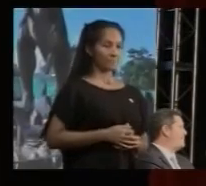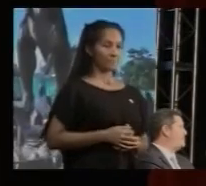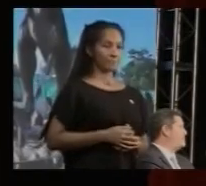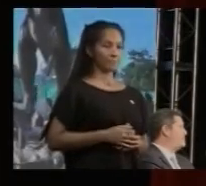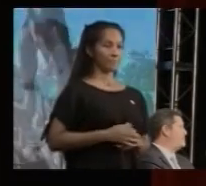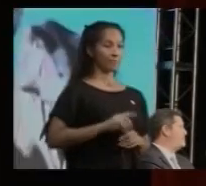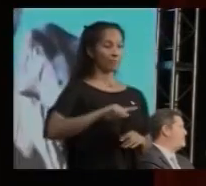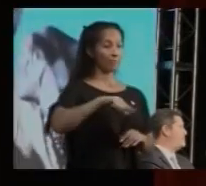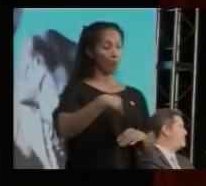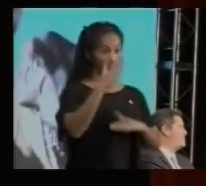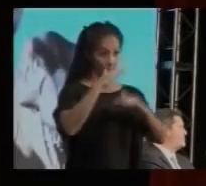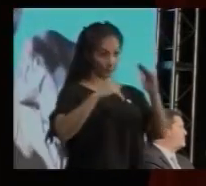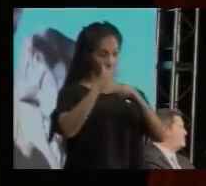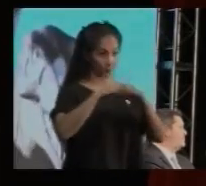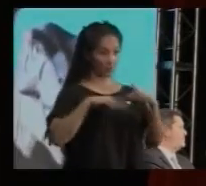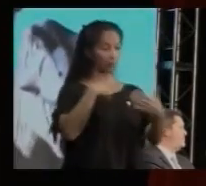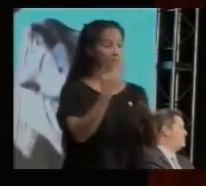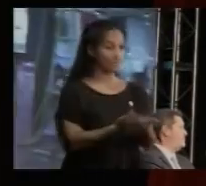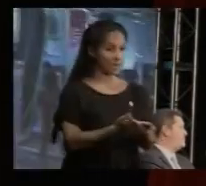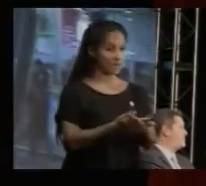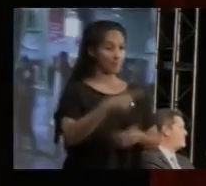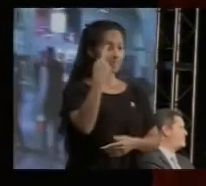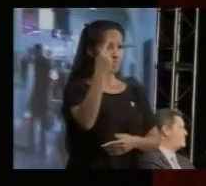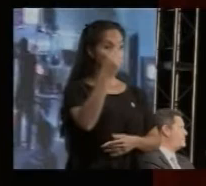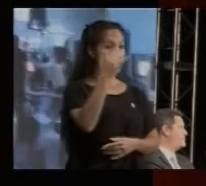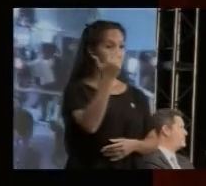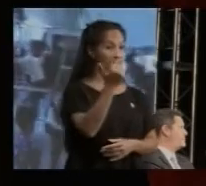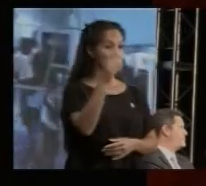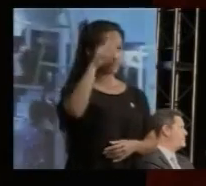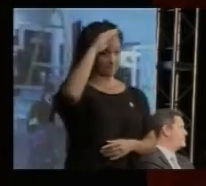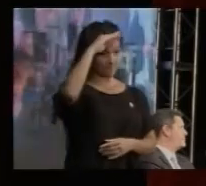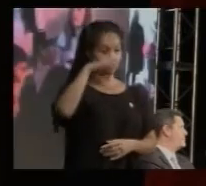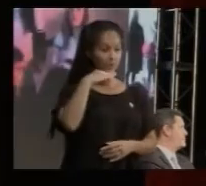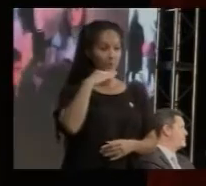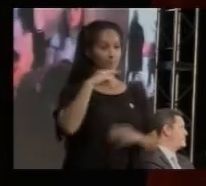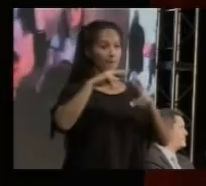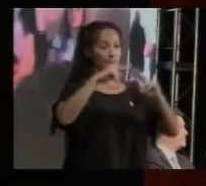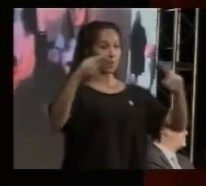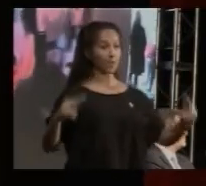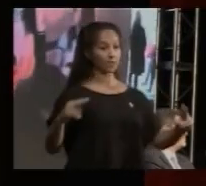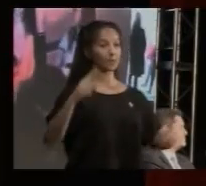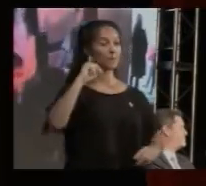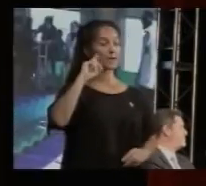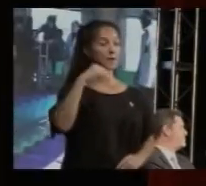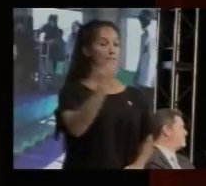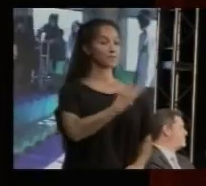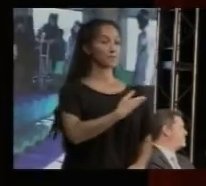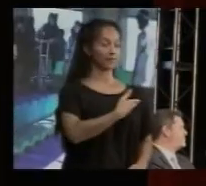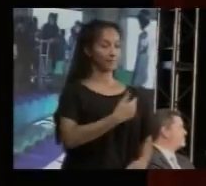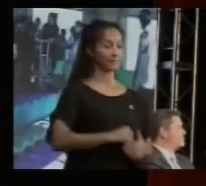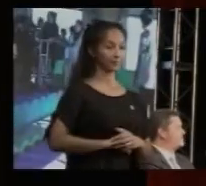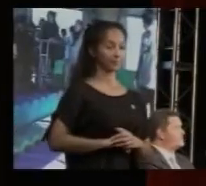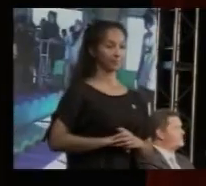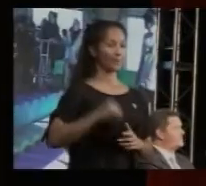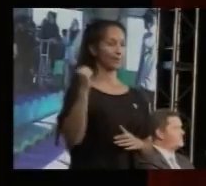Y otra obra que se licitará en el primer semestre es el ansiado puente Paraná-Santa Fe. Importantísimo y